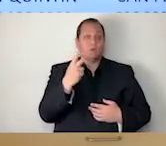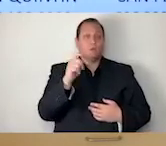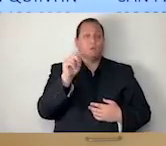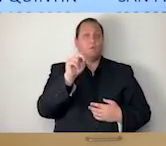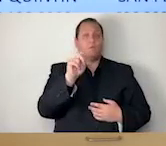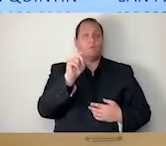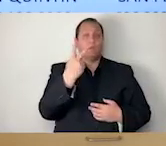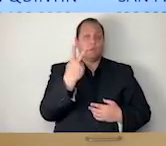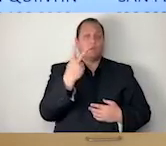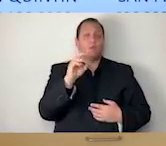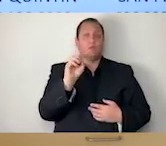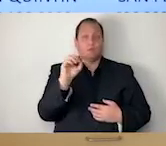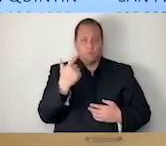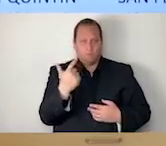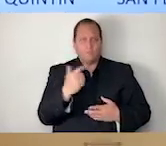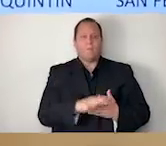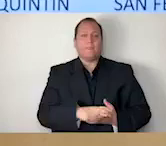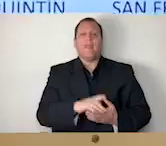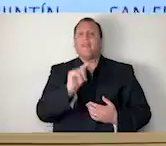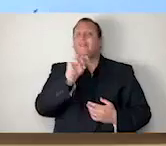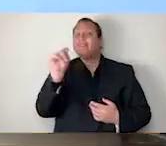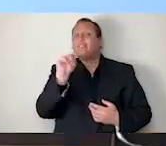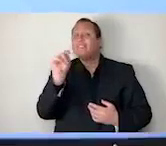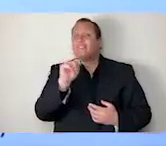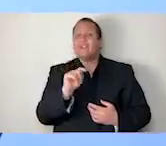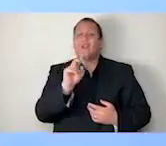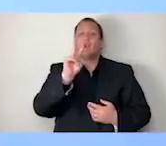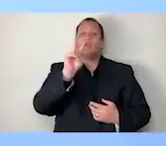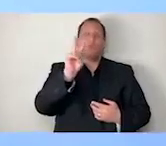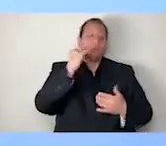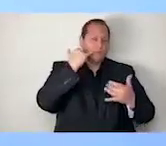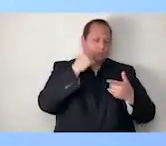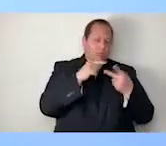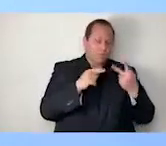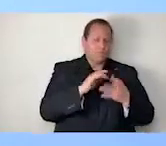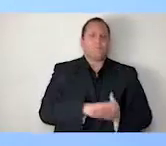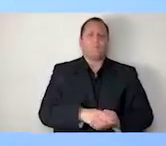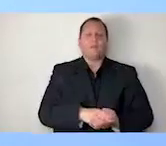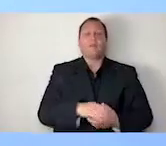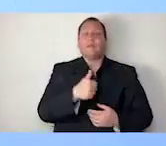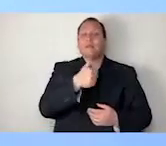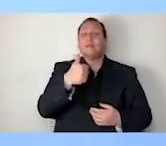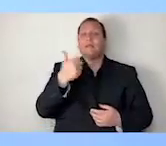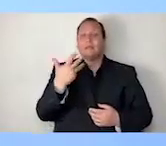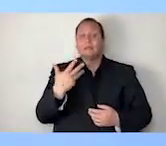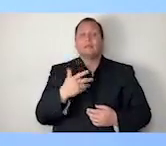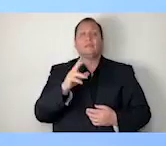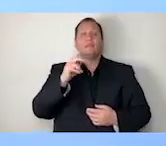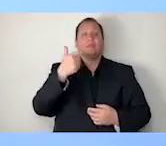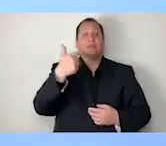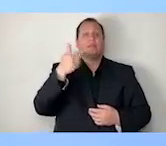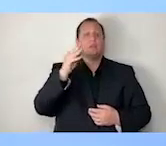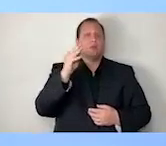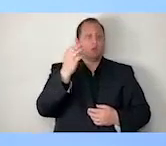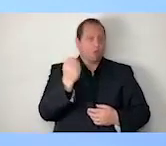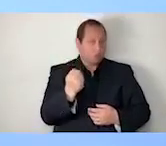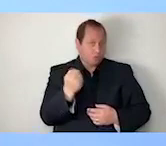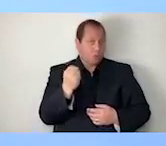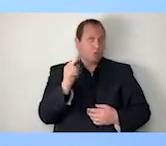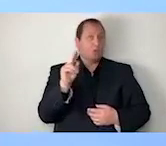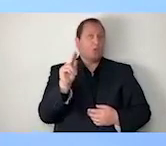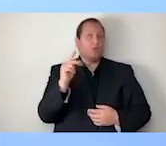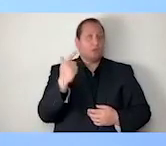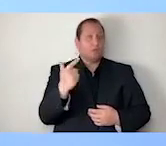172 22 07 y tecate son dos teléfonos los números 66 57